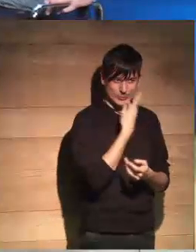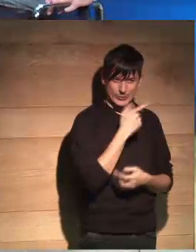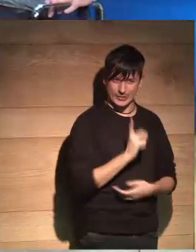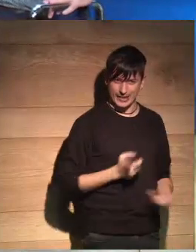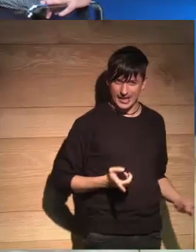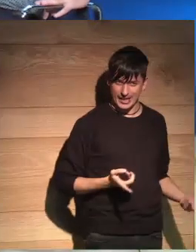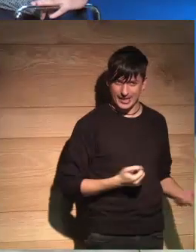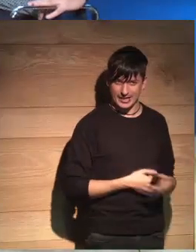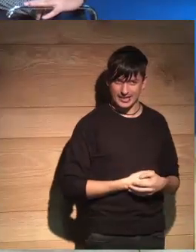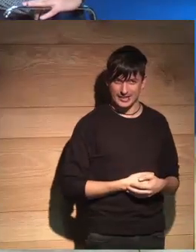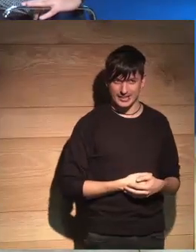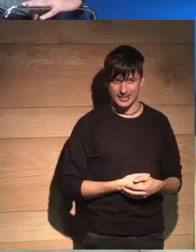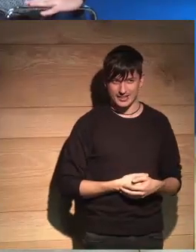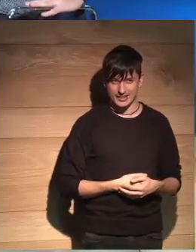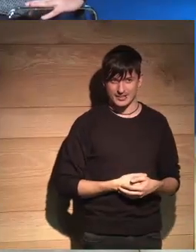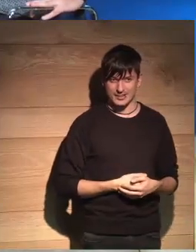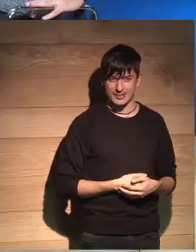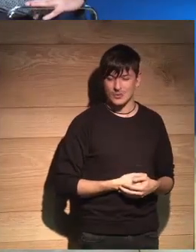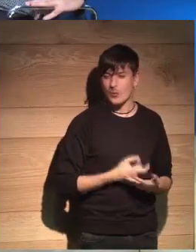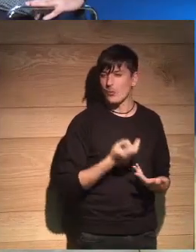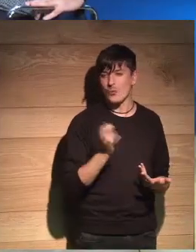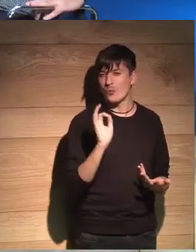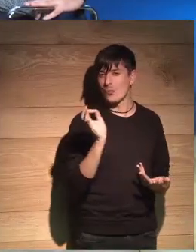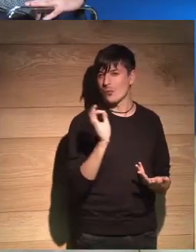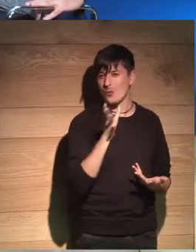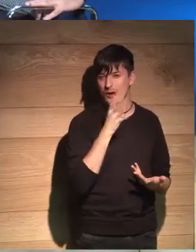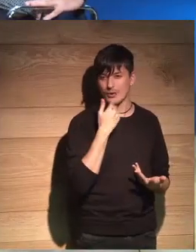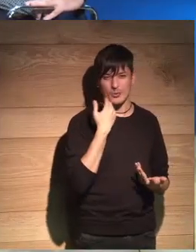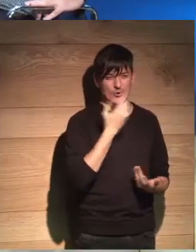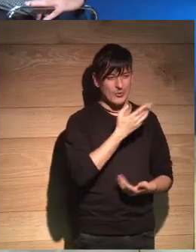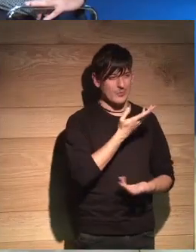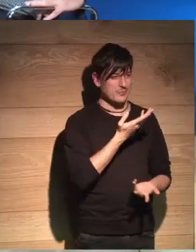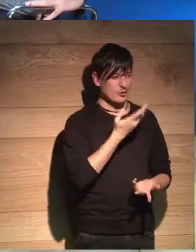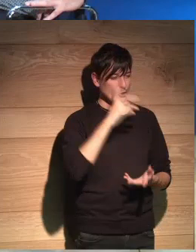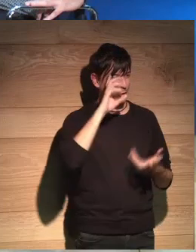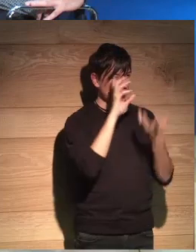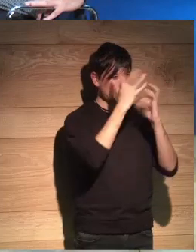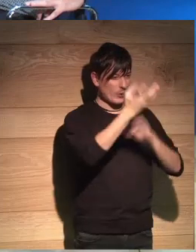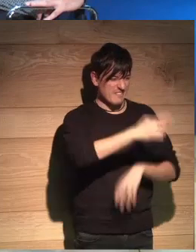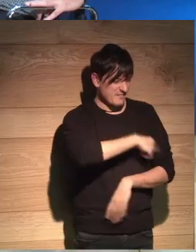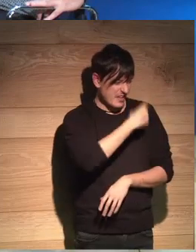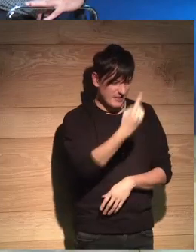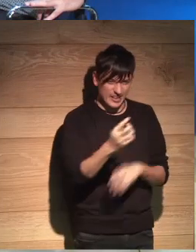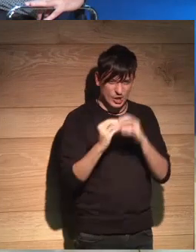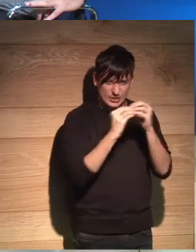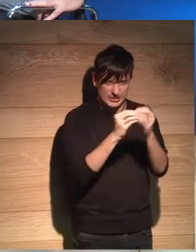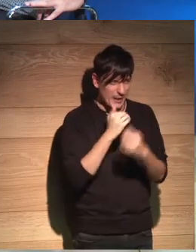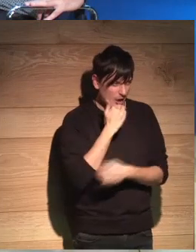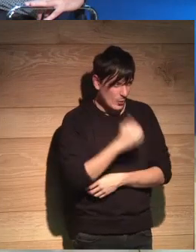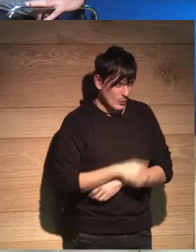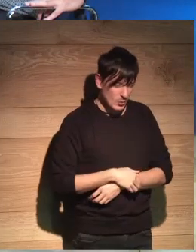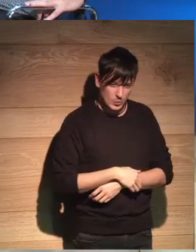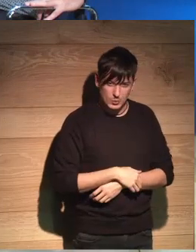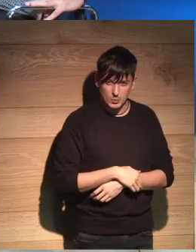conocía o es que ahora hay como una especie de hiperfiebre o locura colectiva.